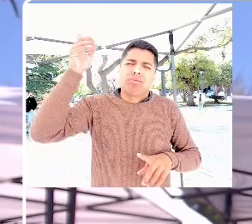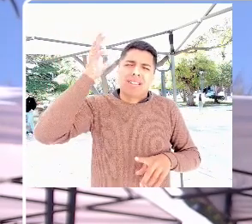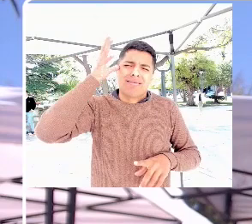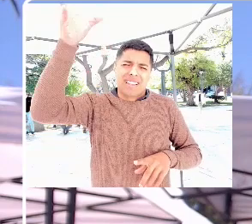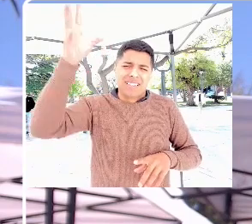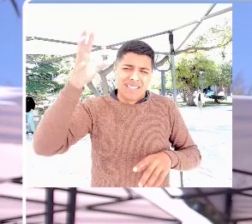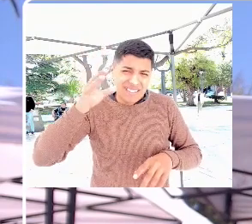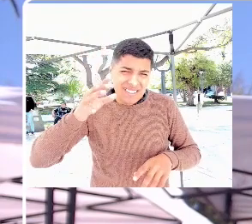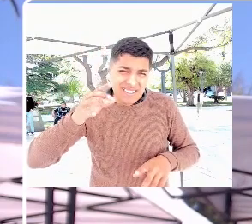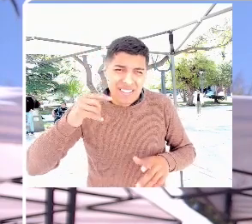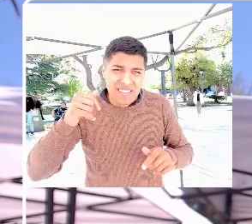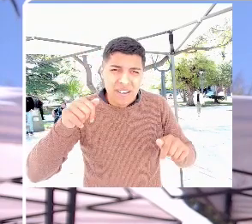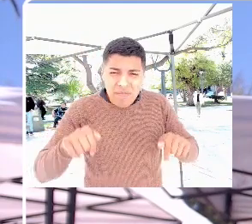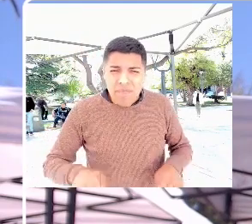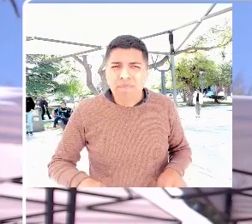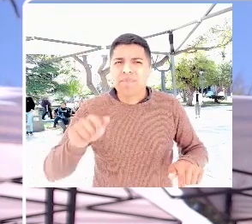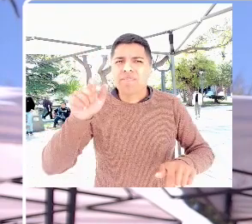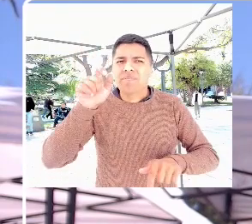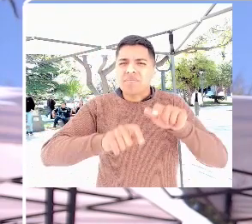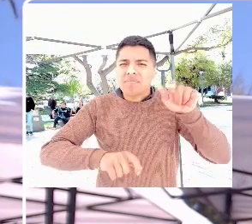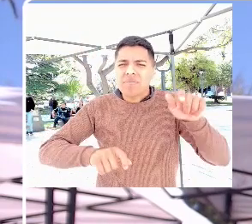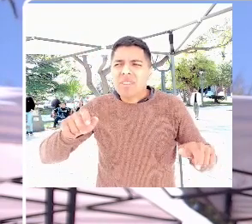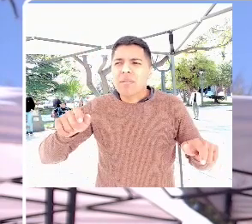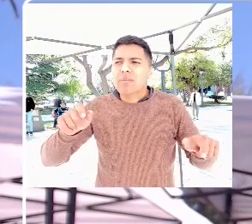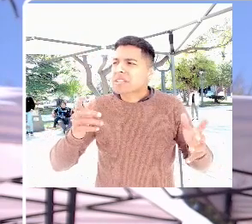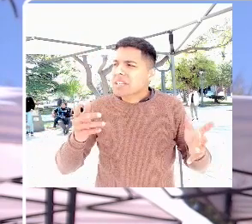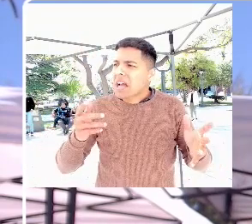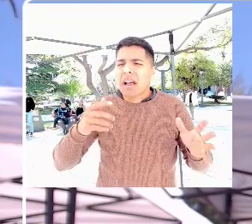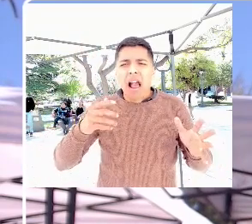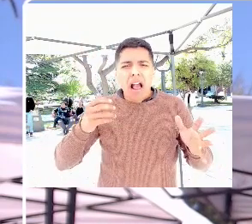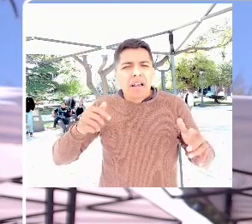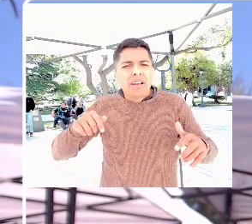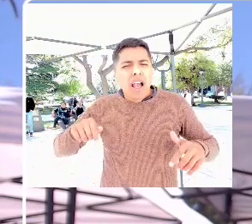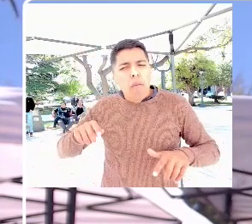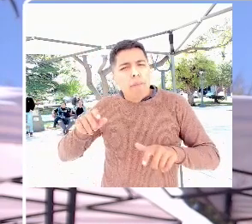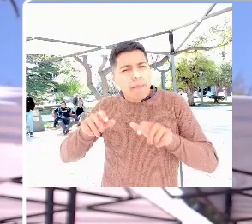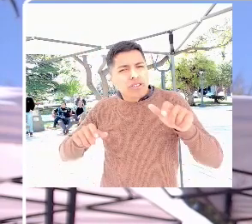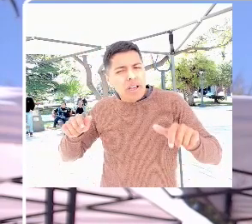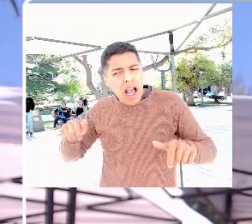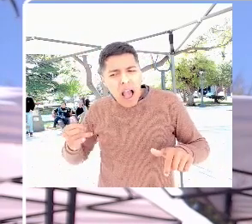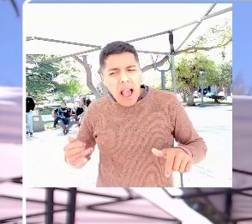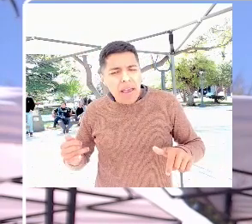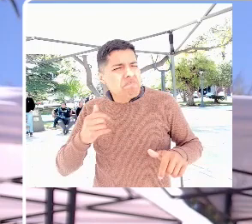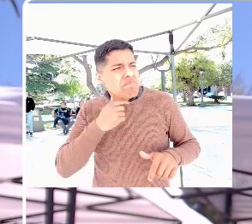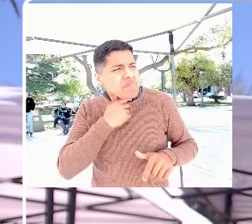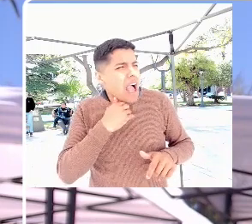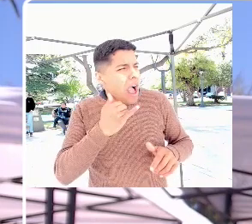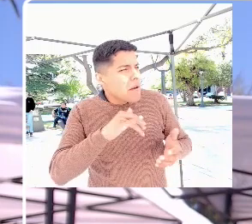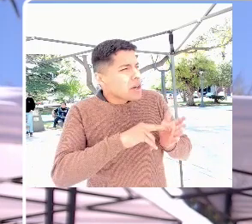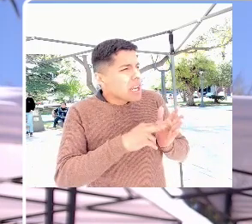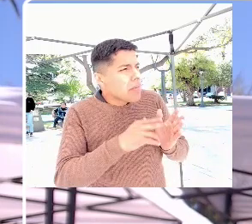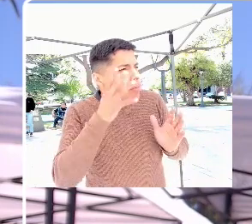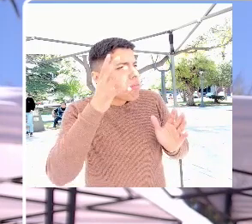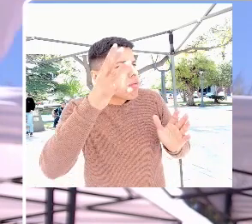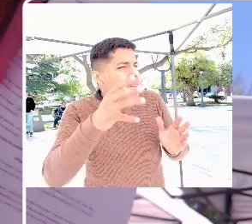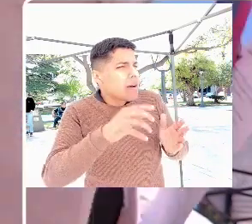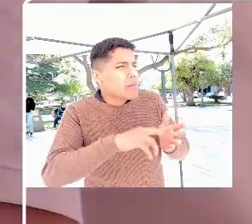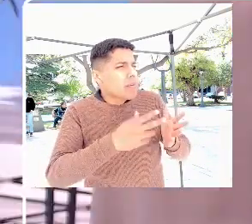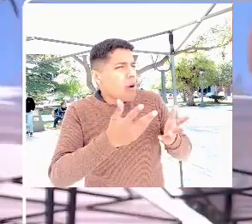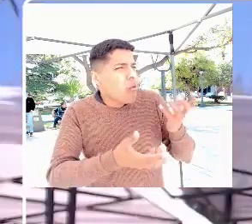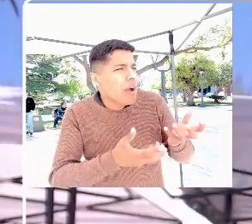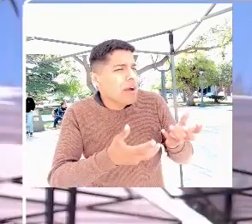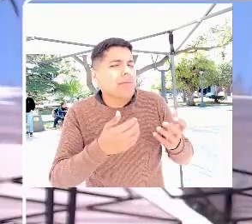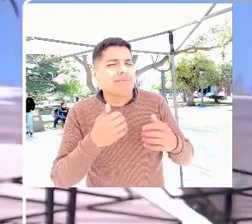Que hoy tengamos personas que estén dispuestas a trabajar para que todos esos problemas sean menores y que